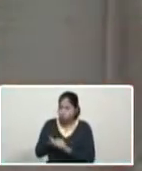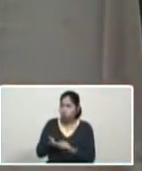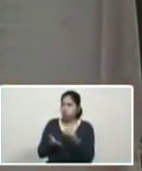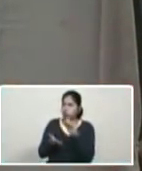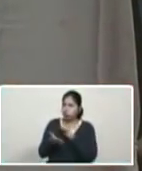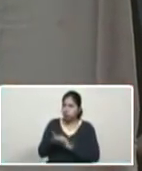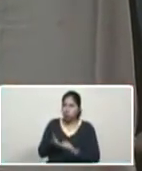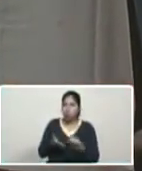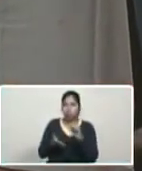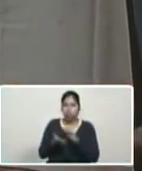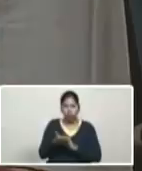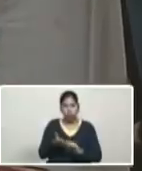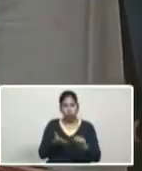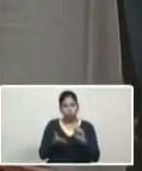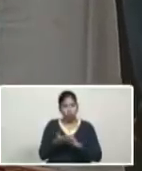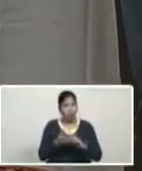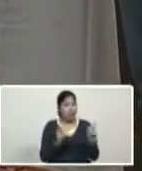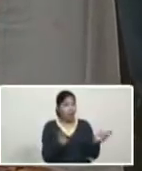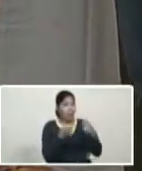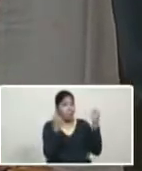de su campaña por Apure.